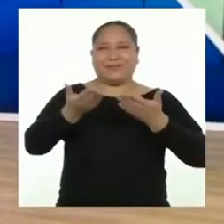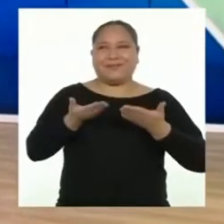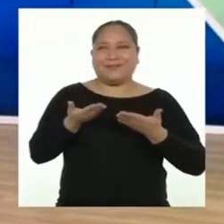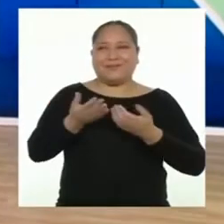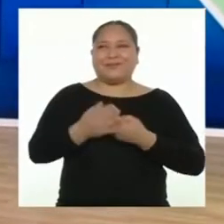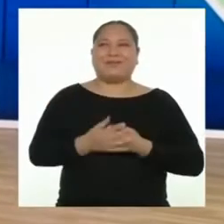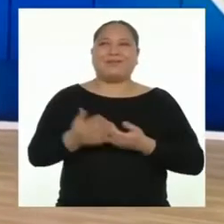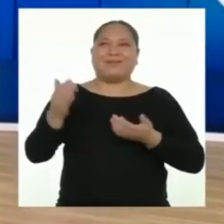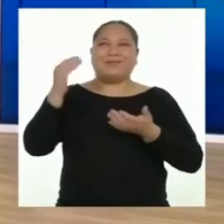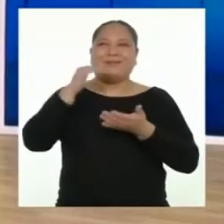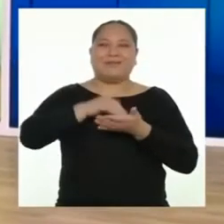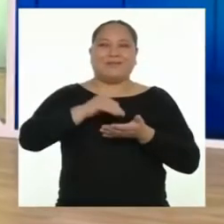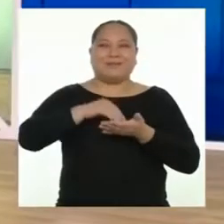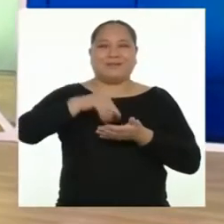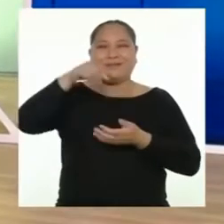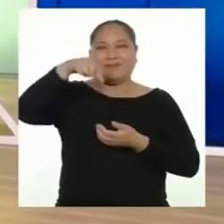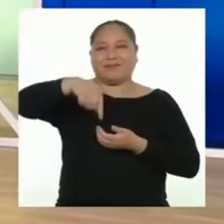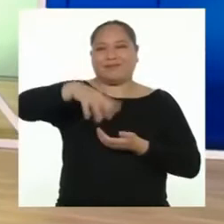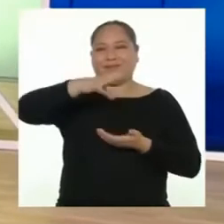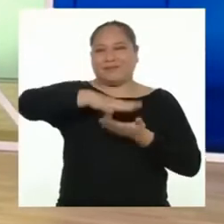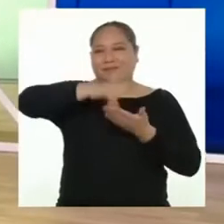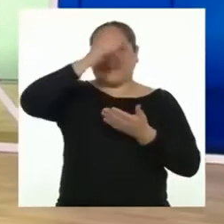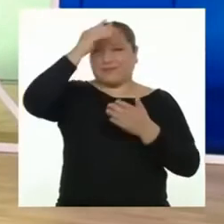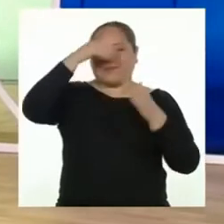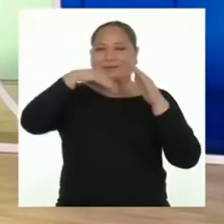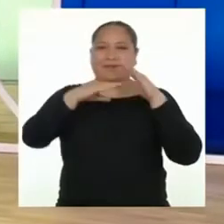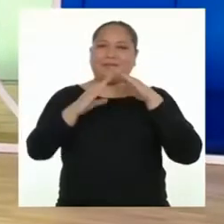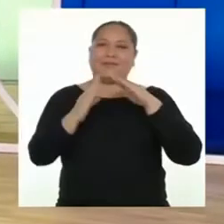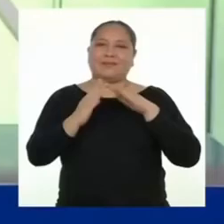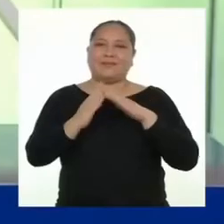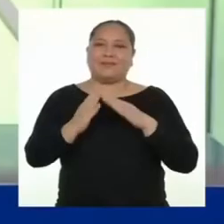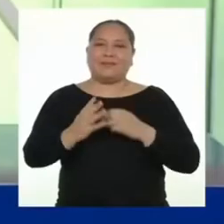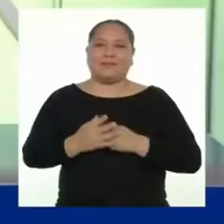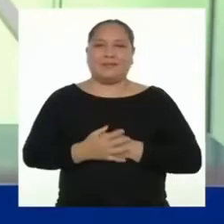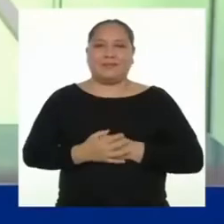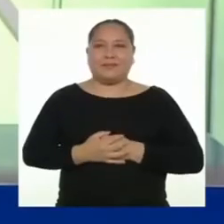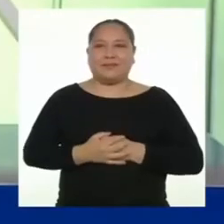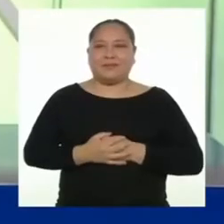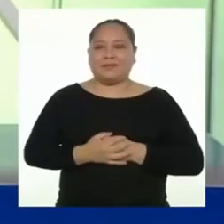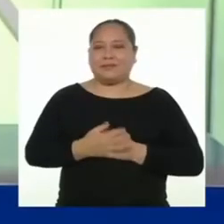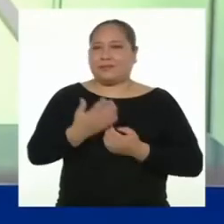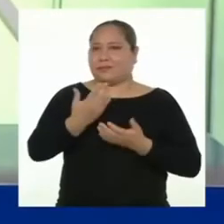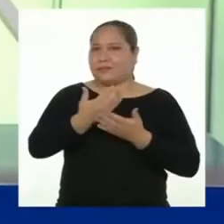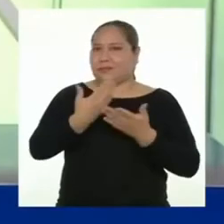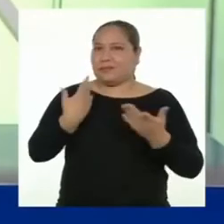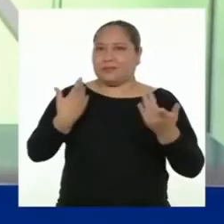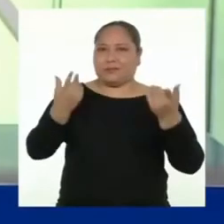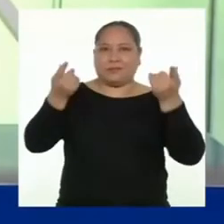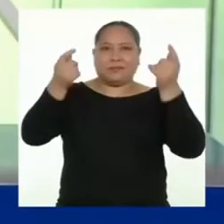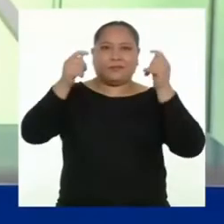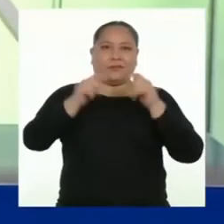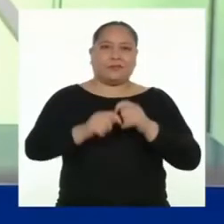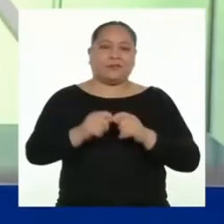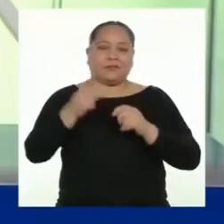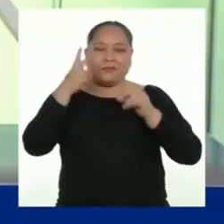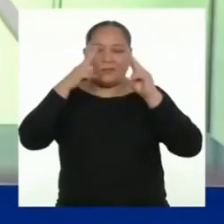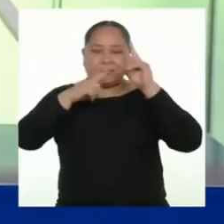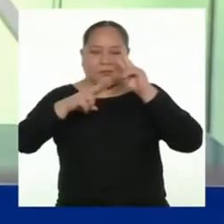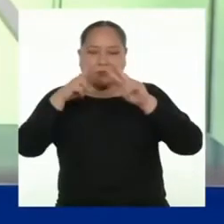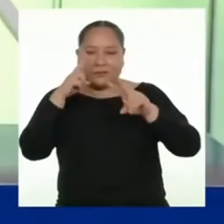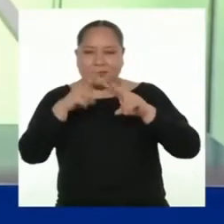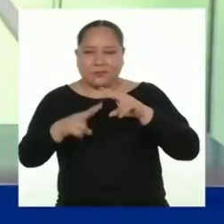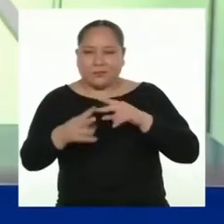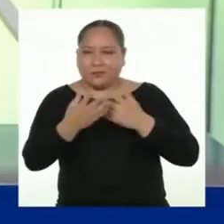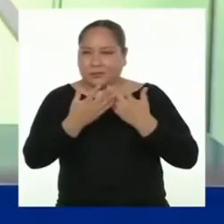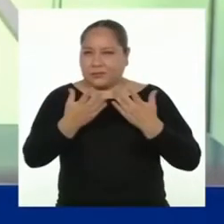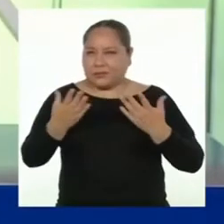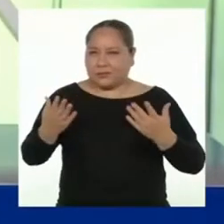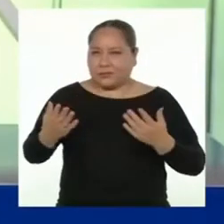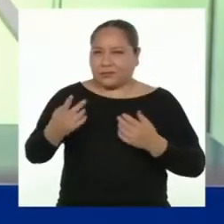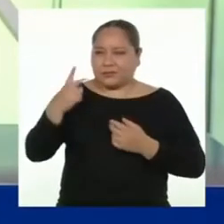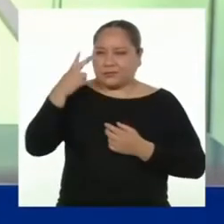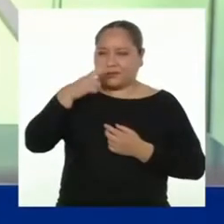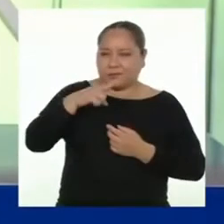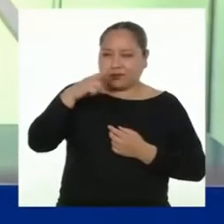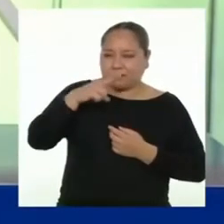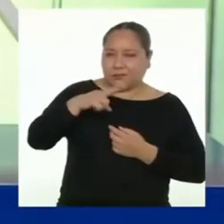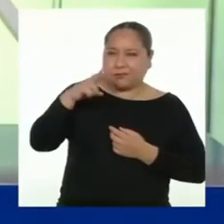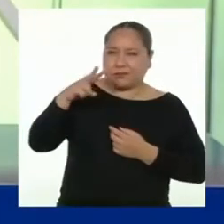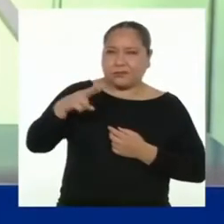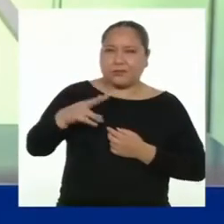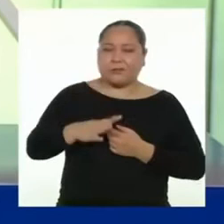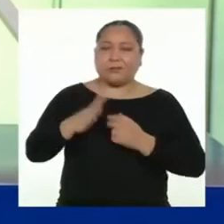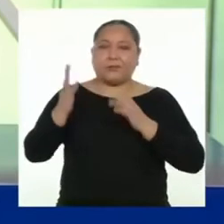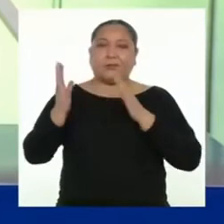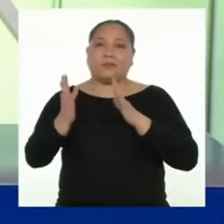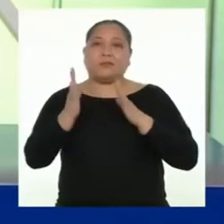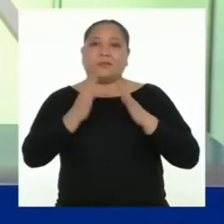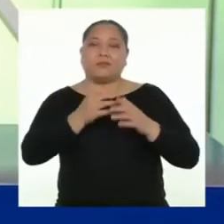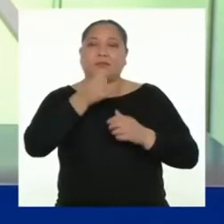Bienvenidas y bienvenidos de vuelta a Aprende en Casa. Antes de la pausa, estuvimos revisando las cosas que debemos considerar